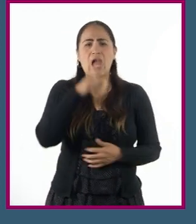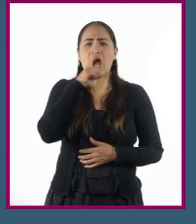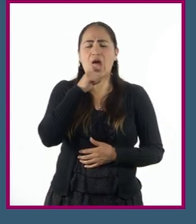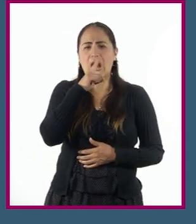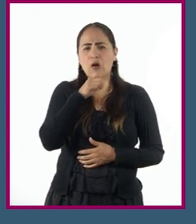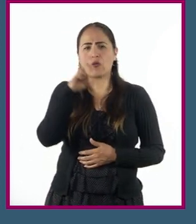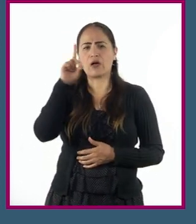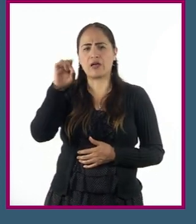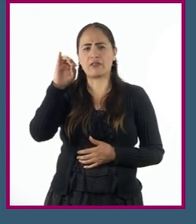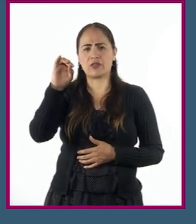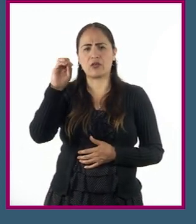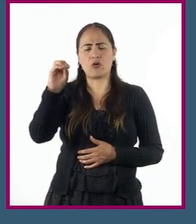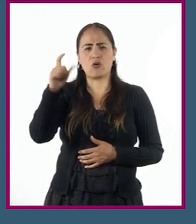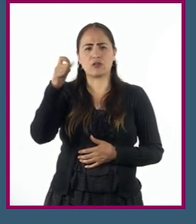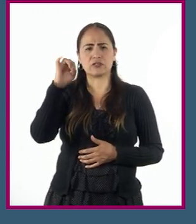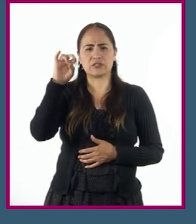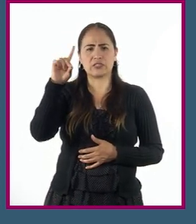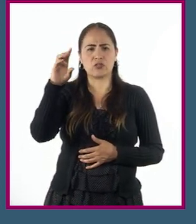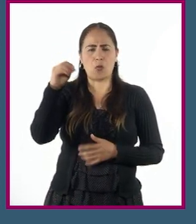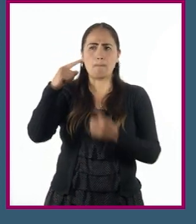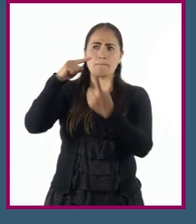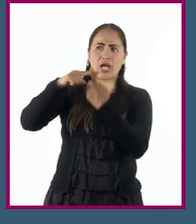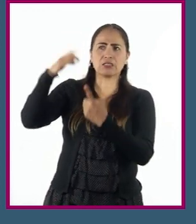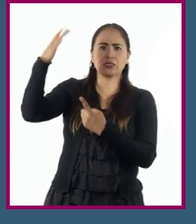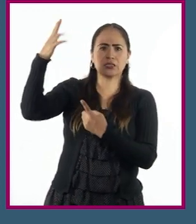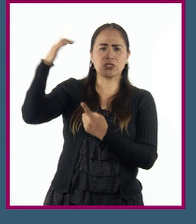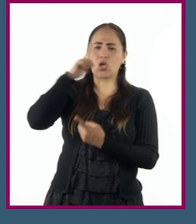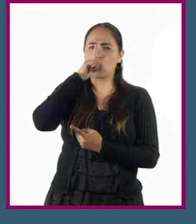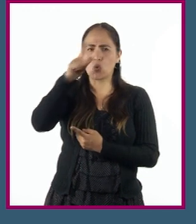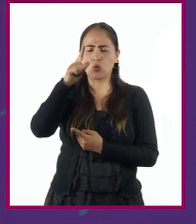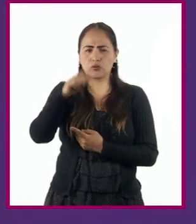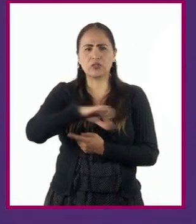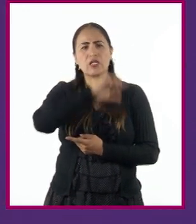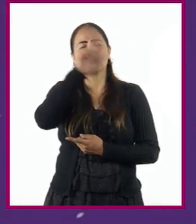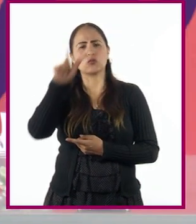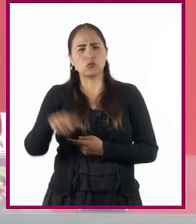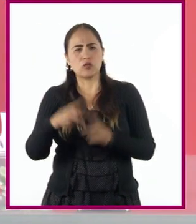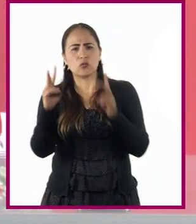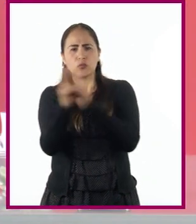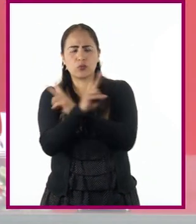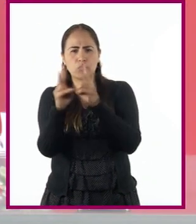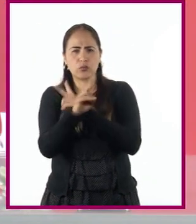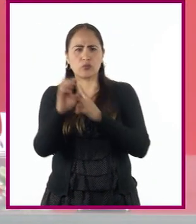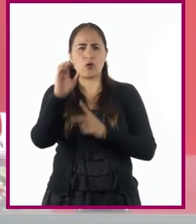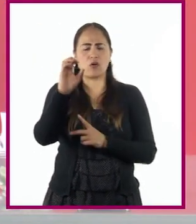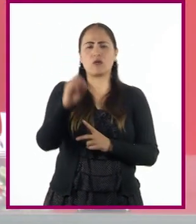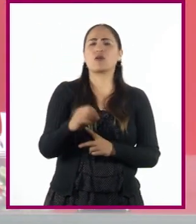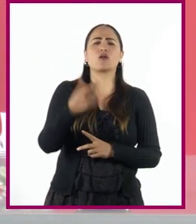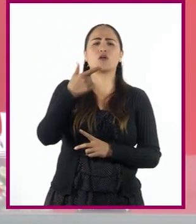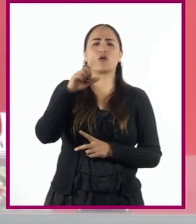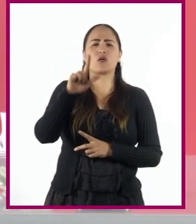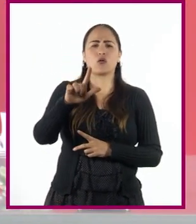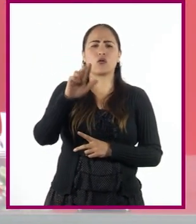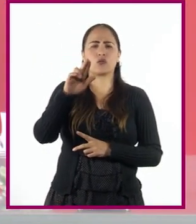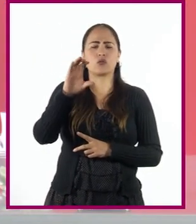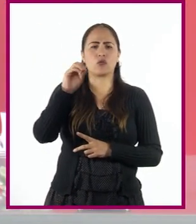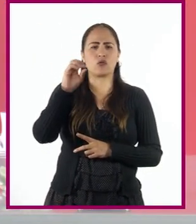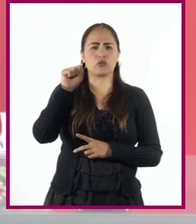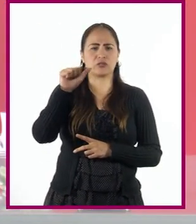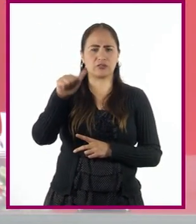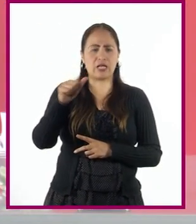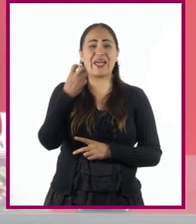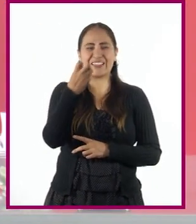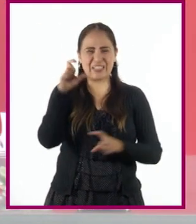energía luminosa para obtener sustancias nuevas como la glucosa y el oxígeno. La química se encarga de investigar y estudiar